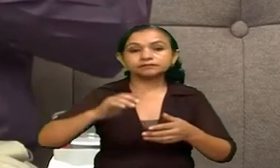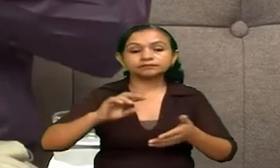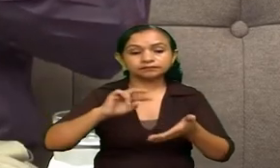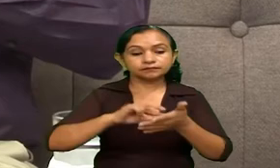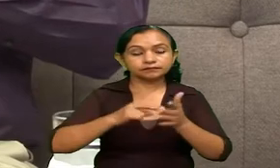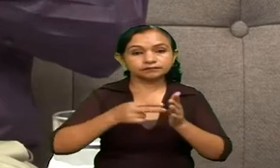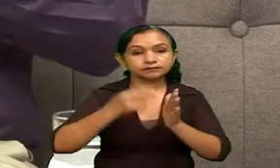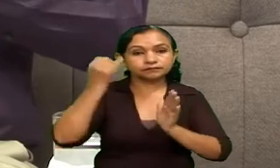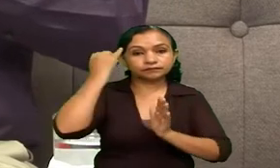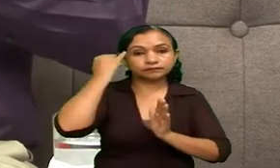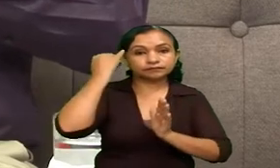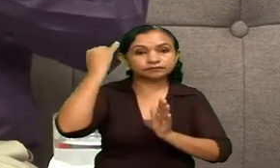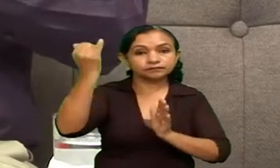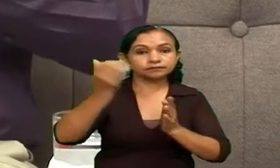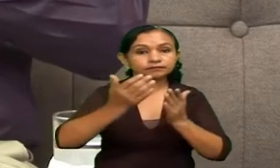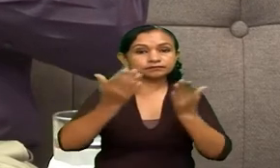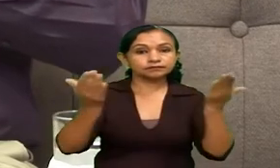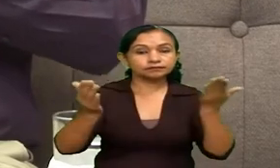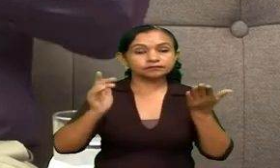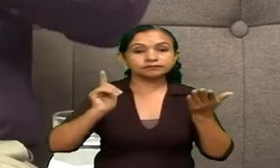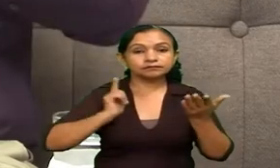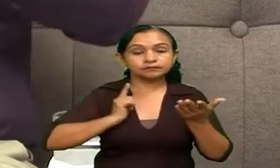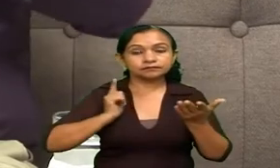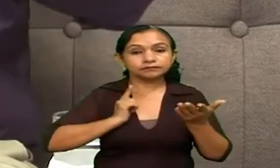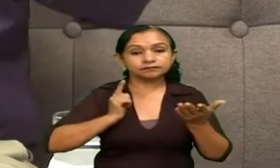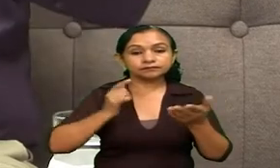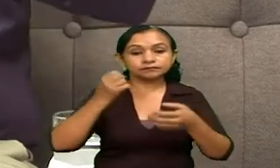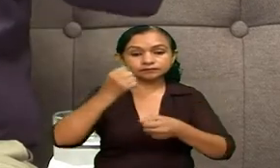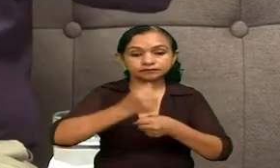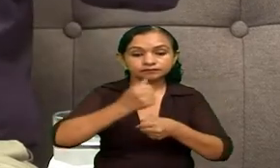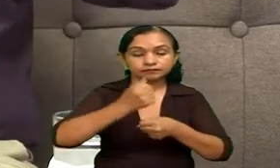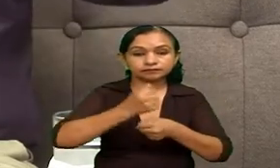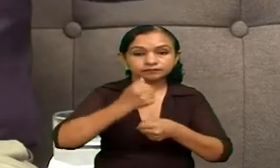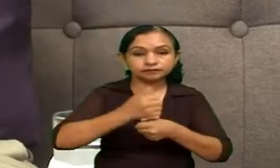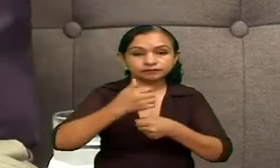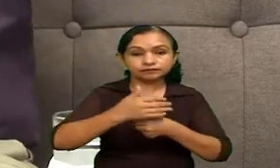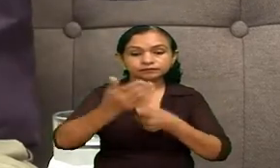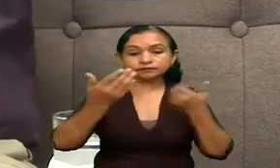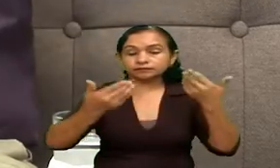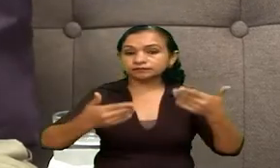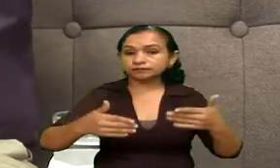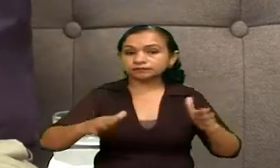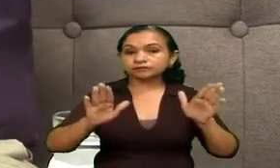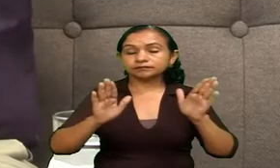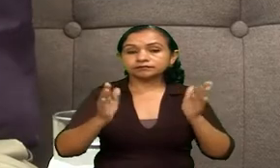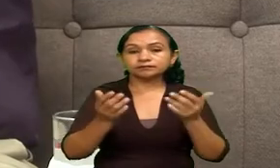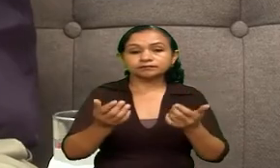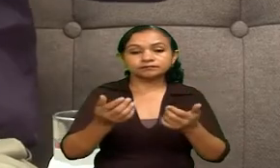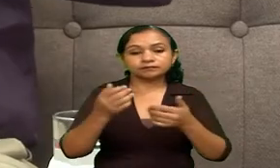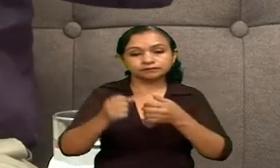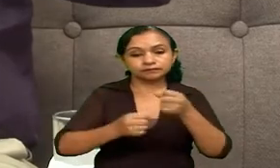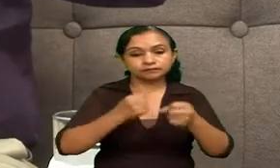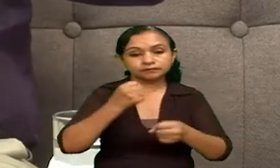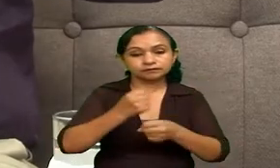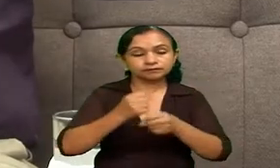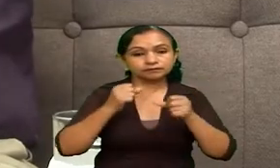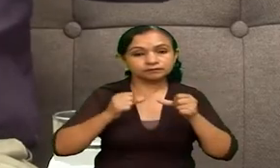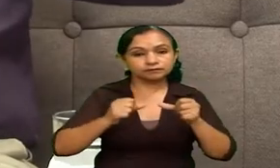con la idea de garantizar su funcionamiento normal y que con el tiempo él vaya